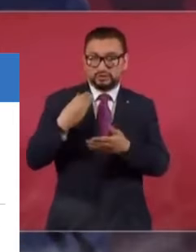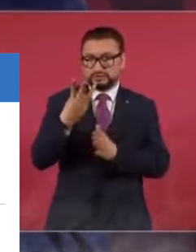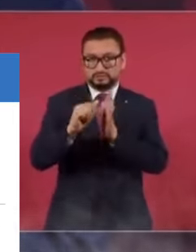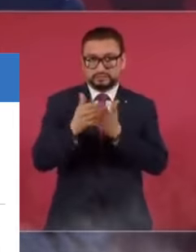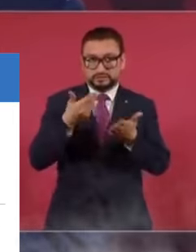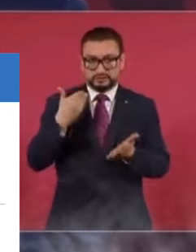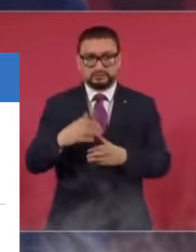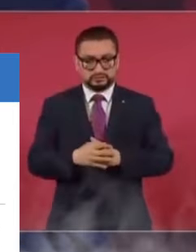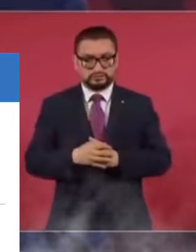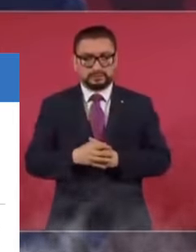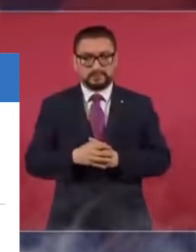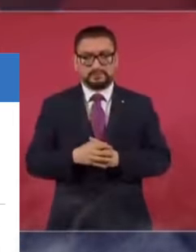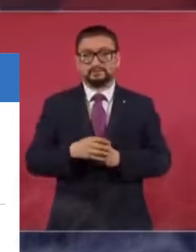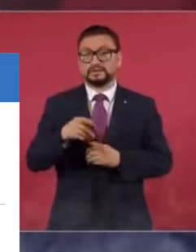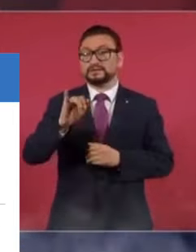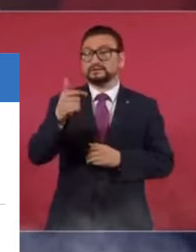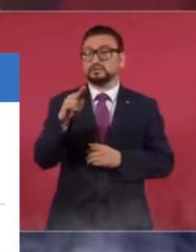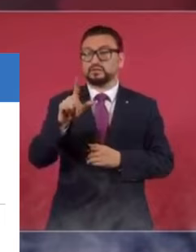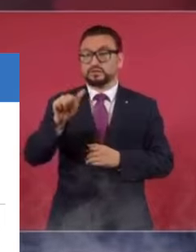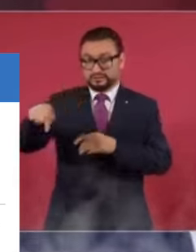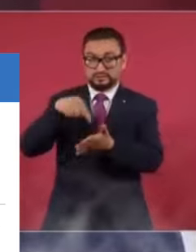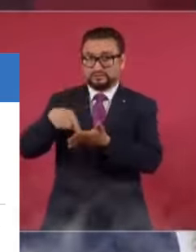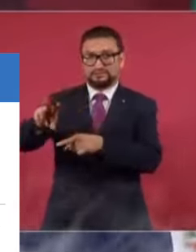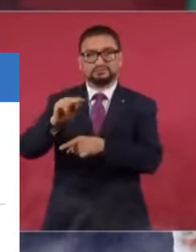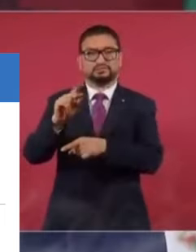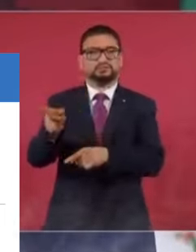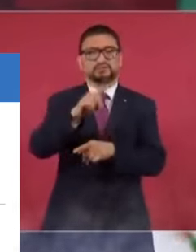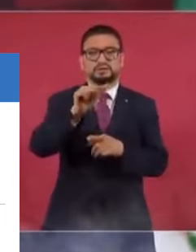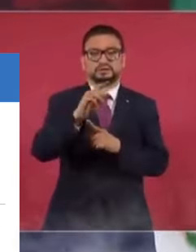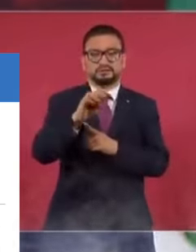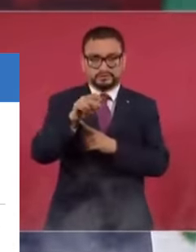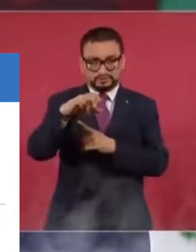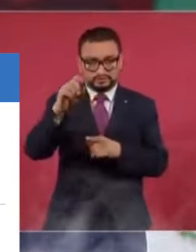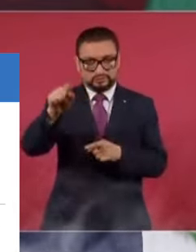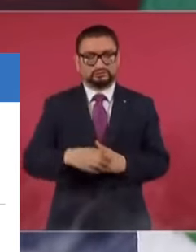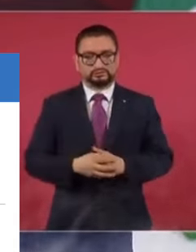los hechos, ni siquiera en Iguala, sino en Altamirano,